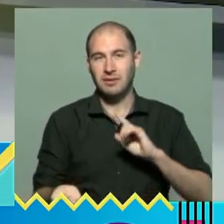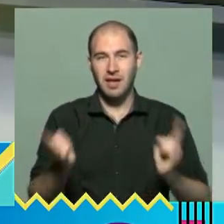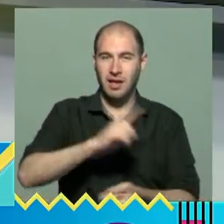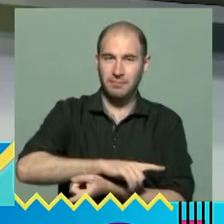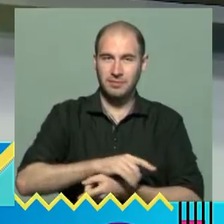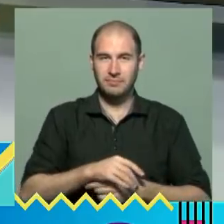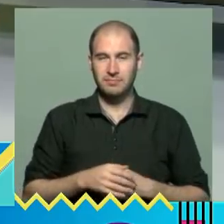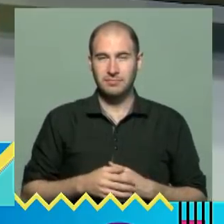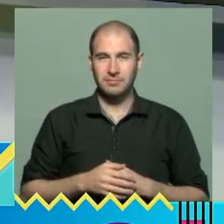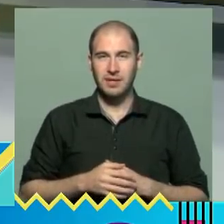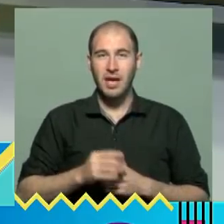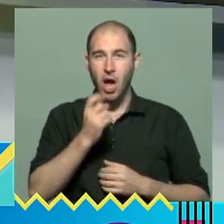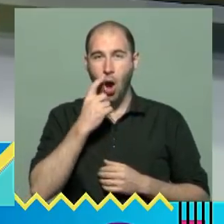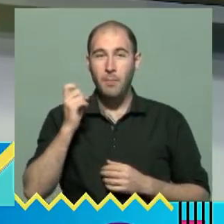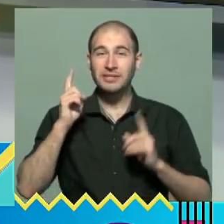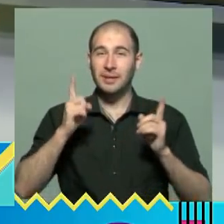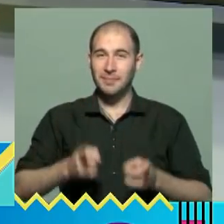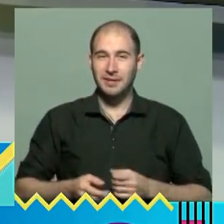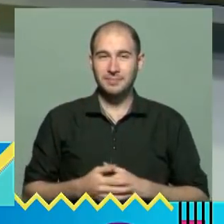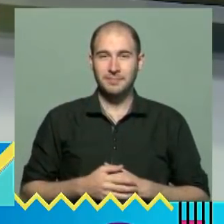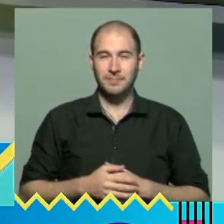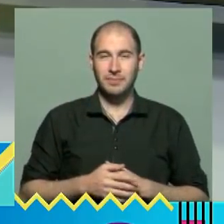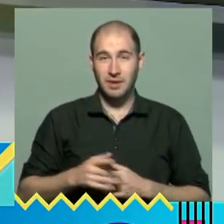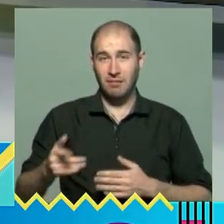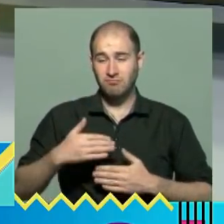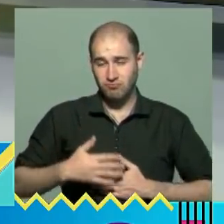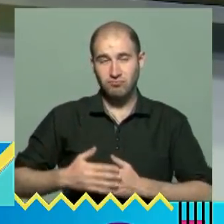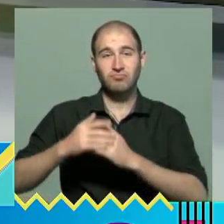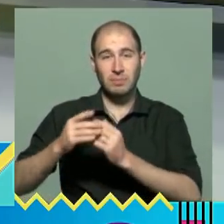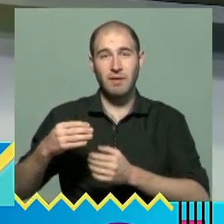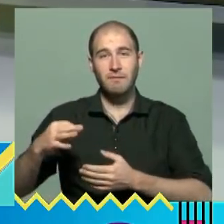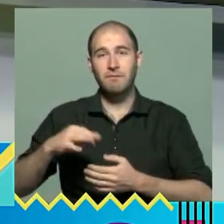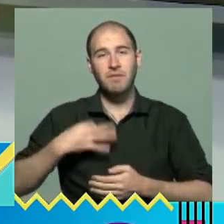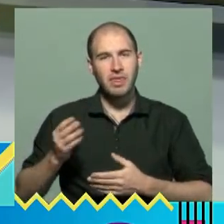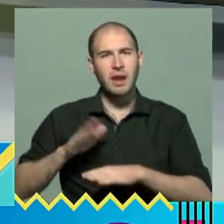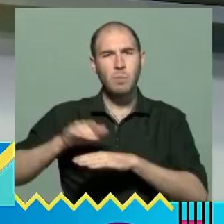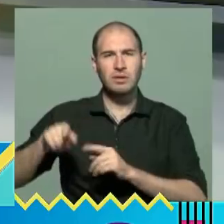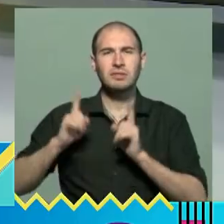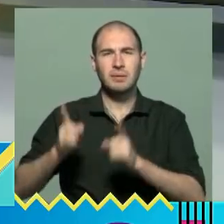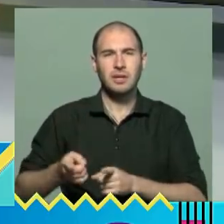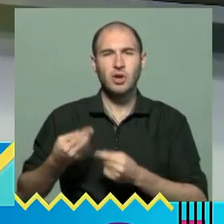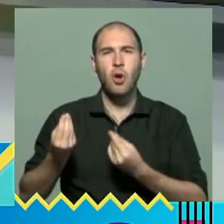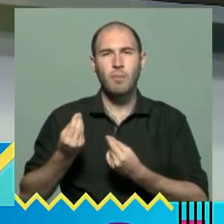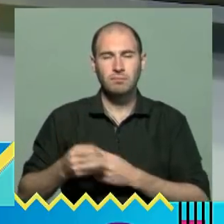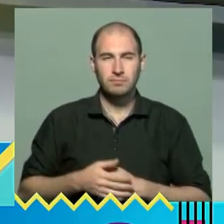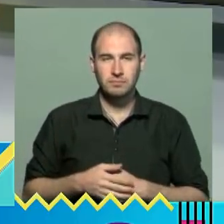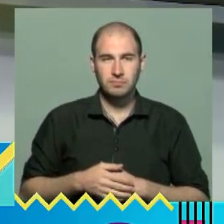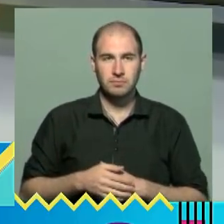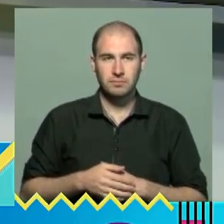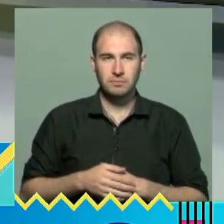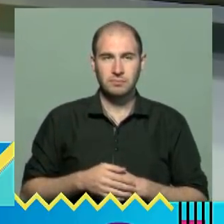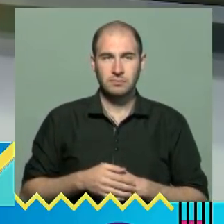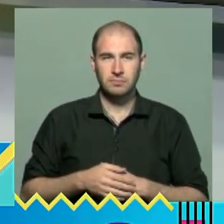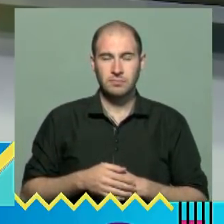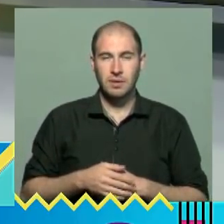Bueno, y el hombre también como gestor, ¿no? de una vida, ¿cuál es el rol que tiene que cumplir? Bien, yo creo